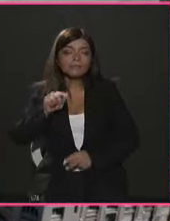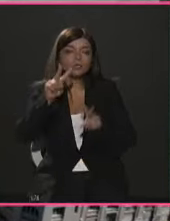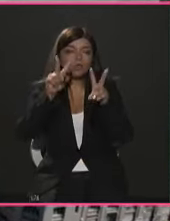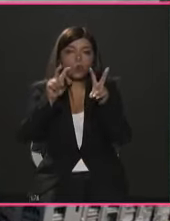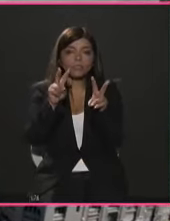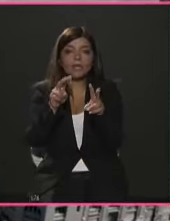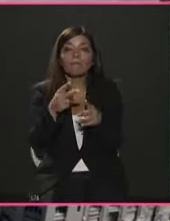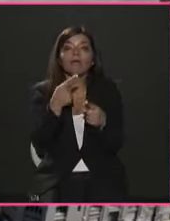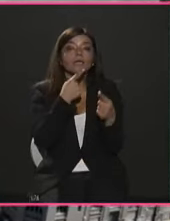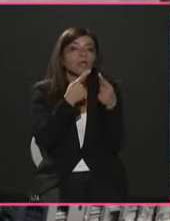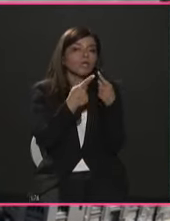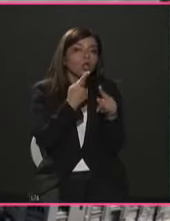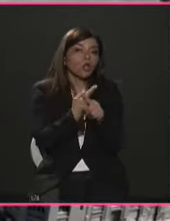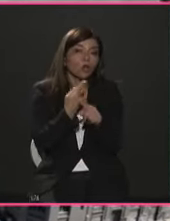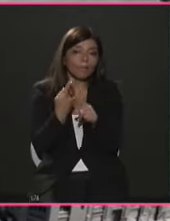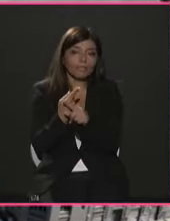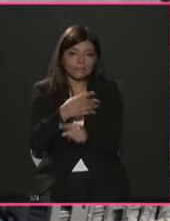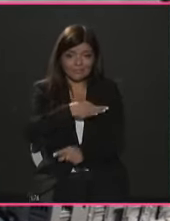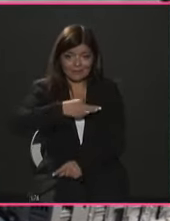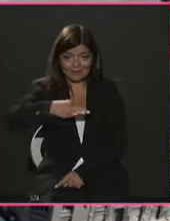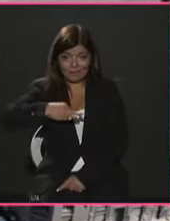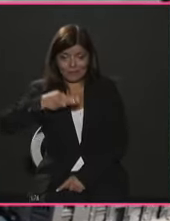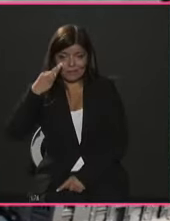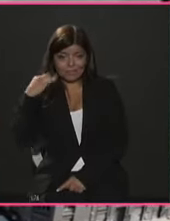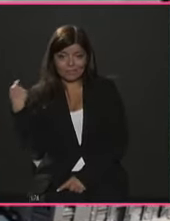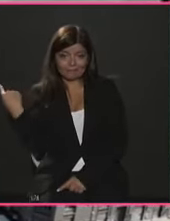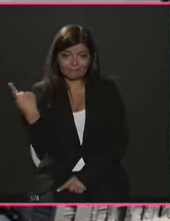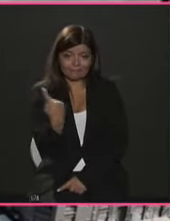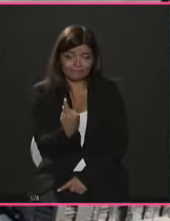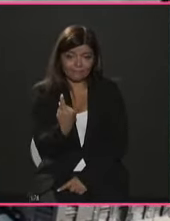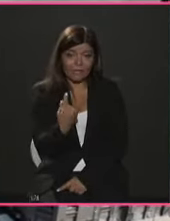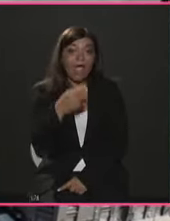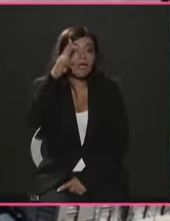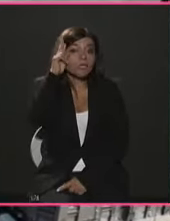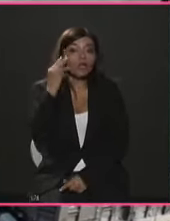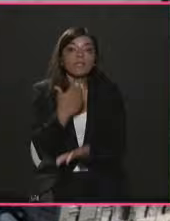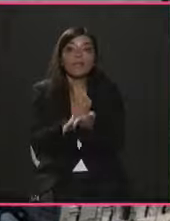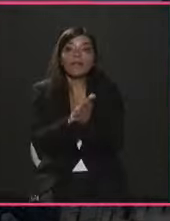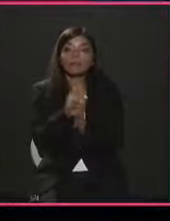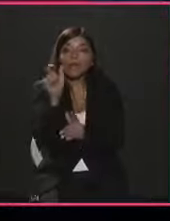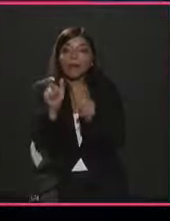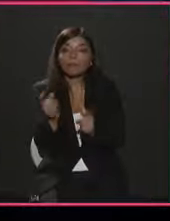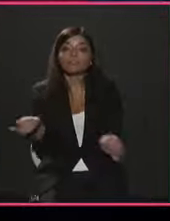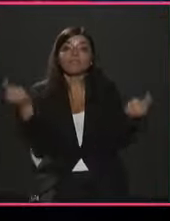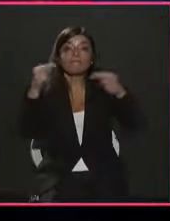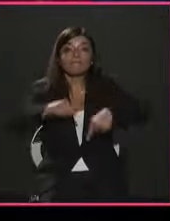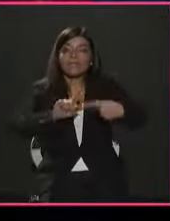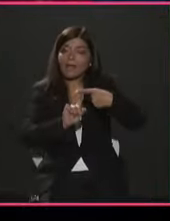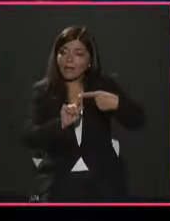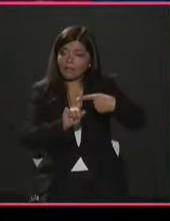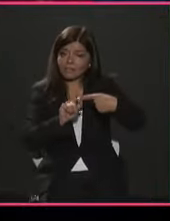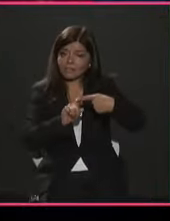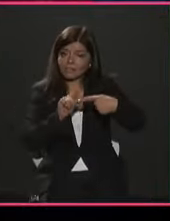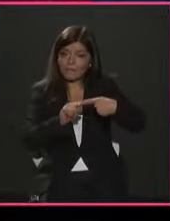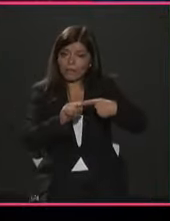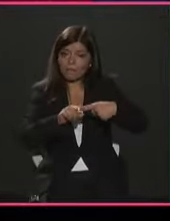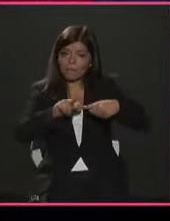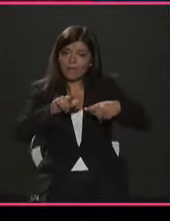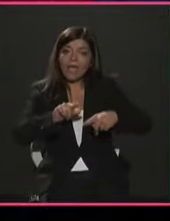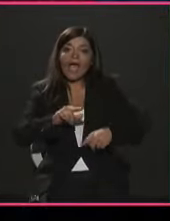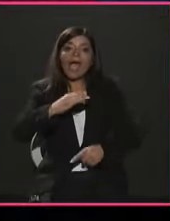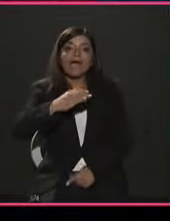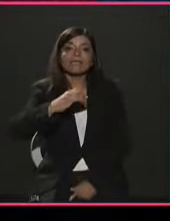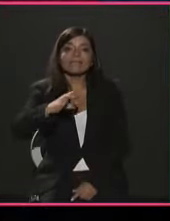temas que conversaremos con la ministra Dani recordarles también a todos los que vengan a partir participar aquí al